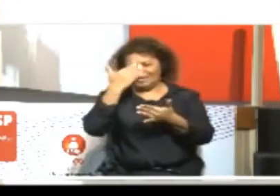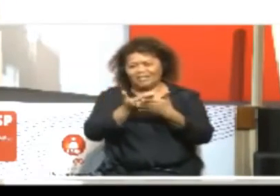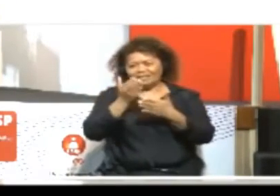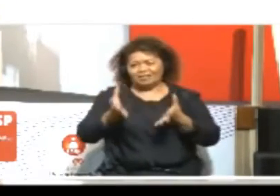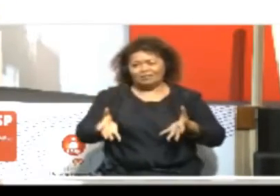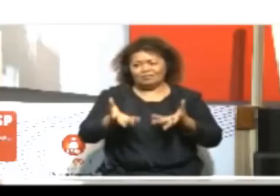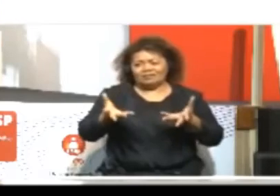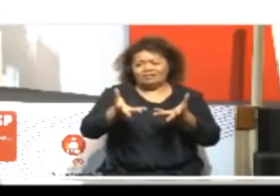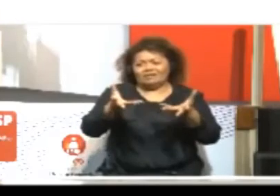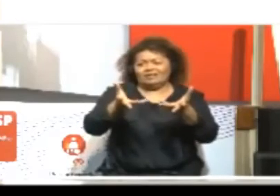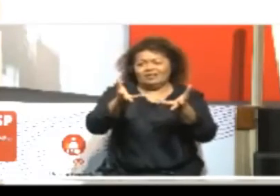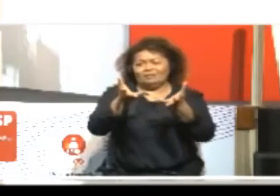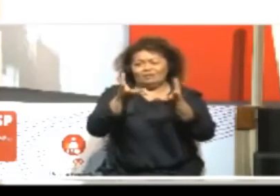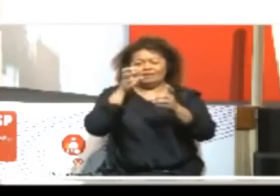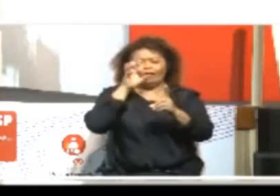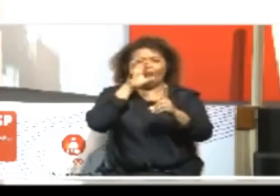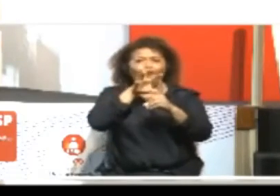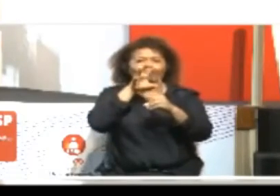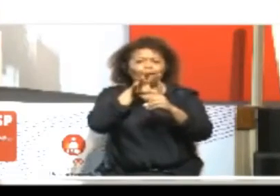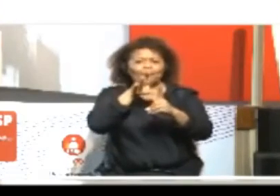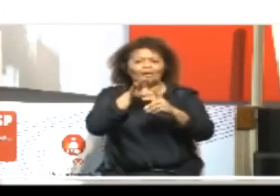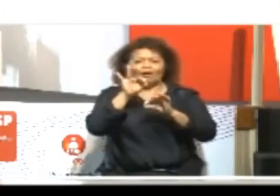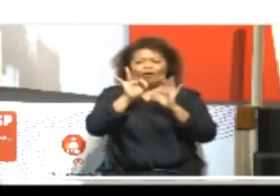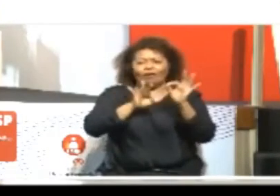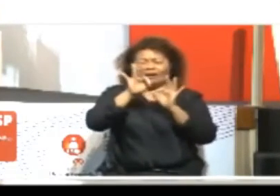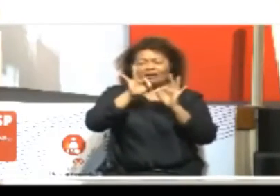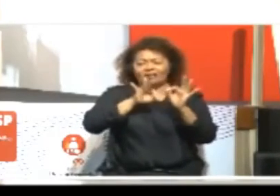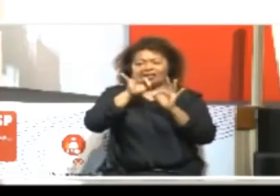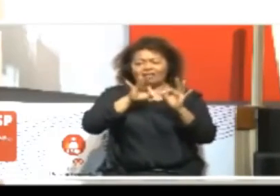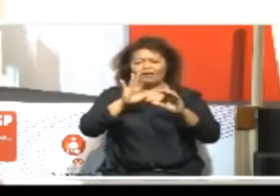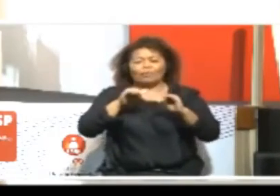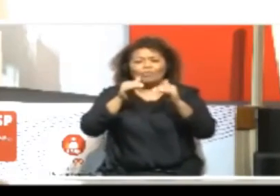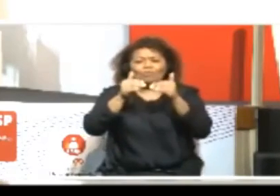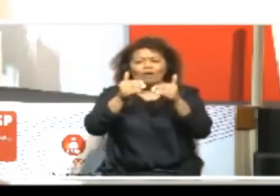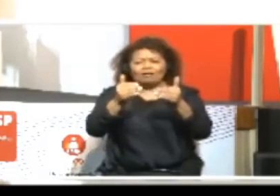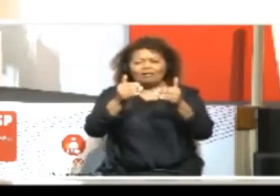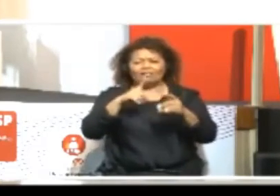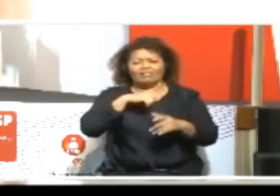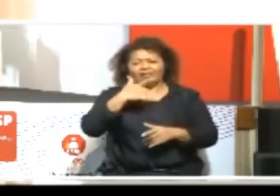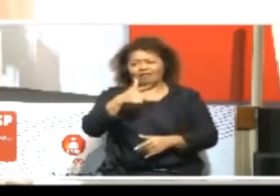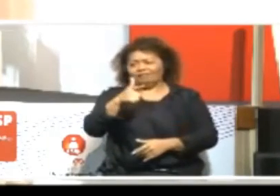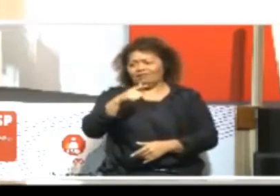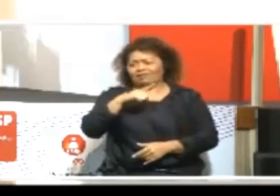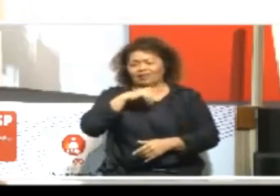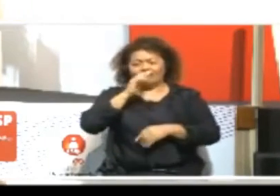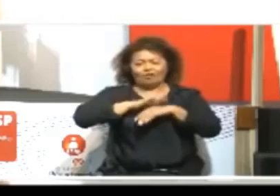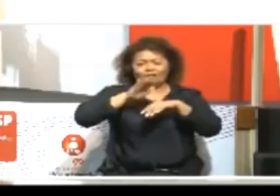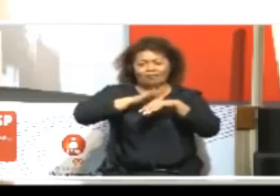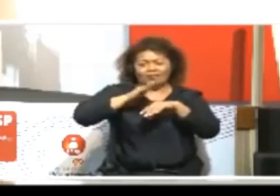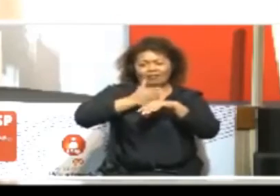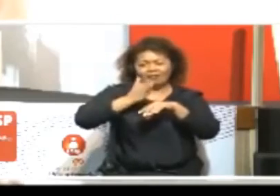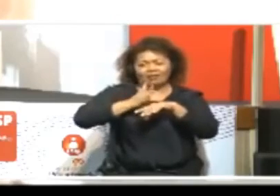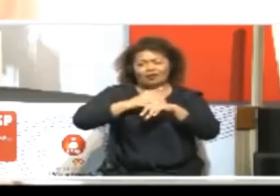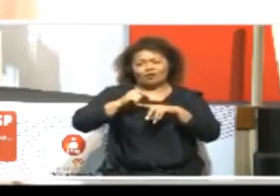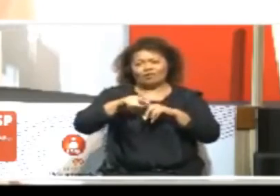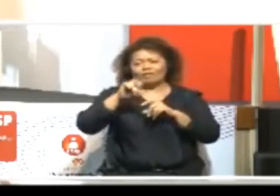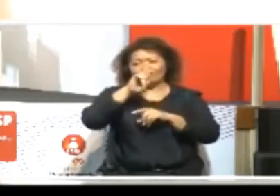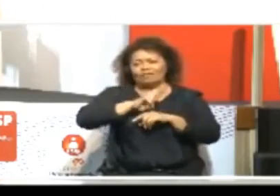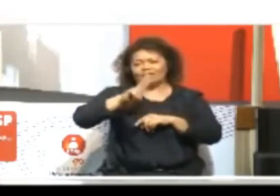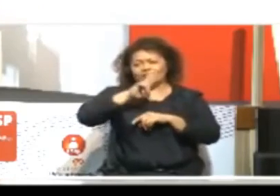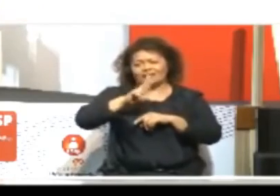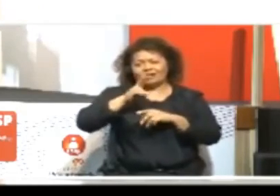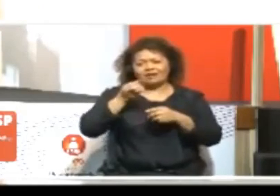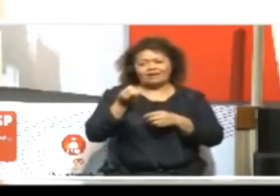puede obtener educación técnica a nivel universitario, bueno, el hecho de salir, ir a charlas, ir a